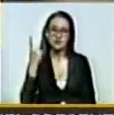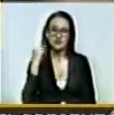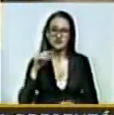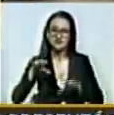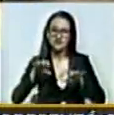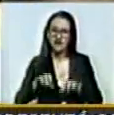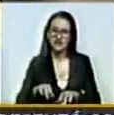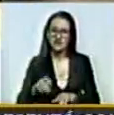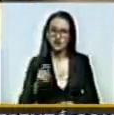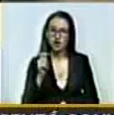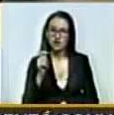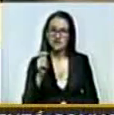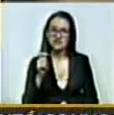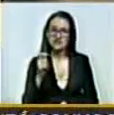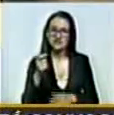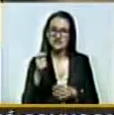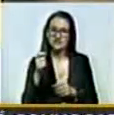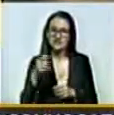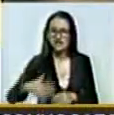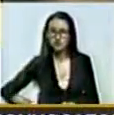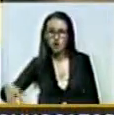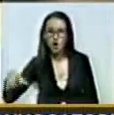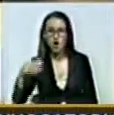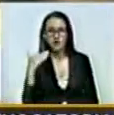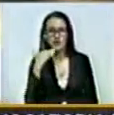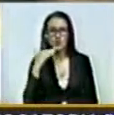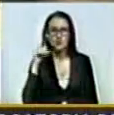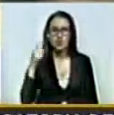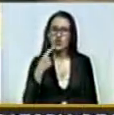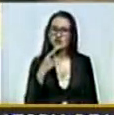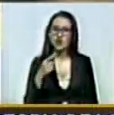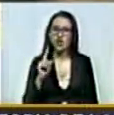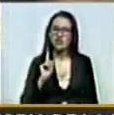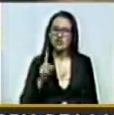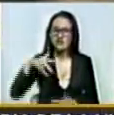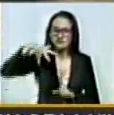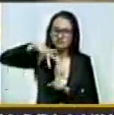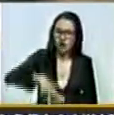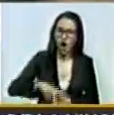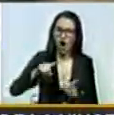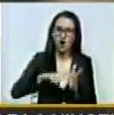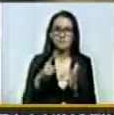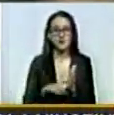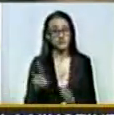secretario del Tesoro de los Estados Unidos ha dicho que hay que ahogar a Venezuela.